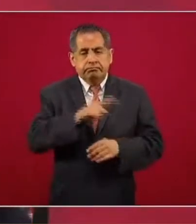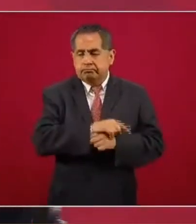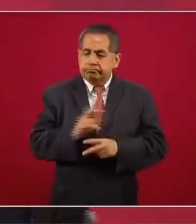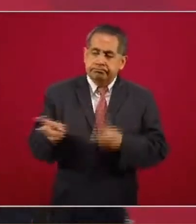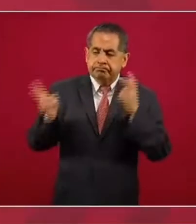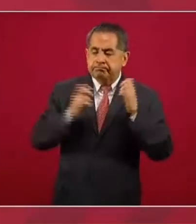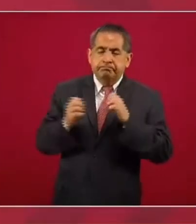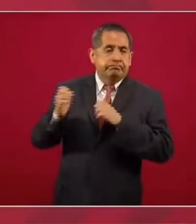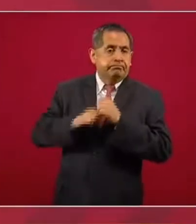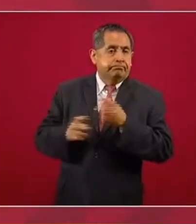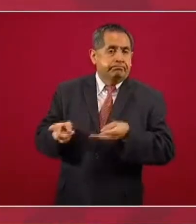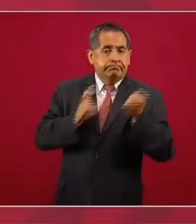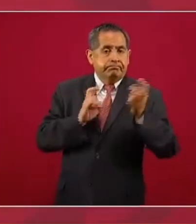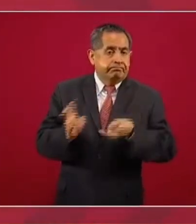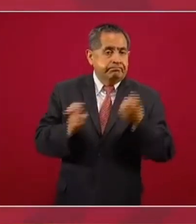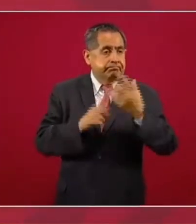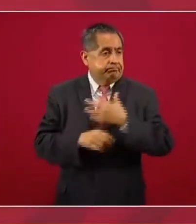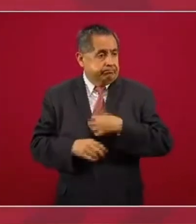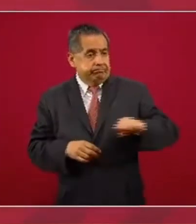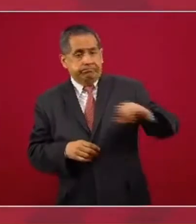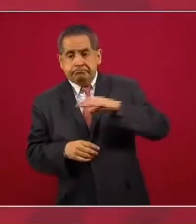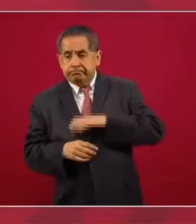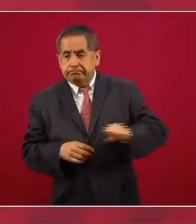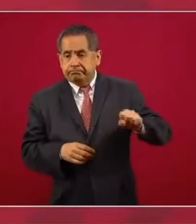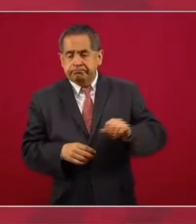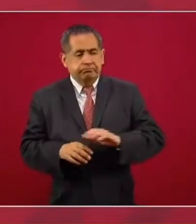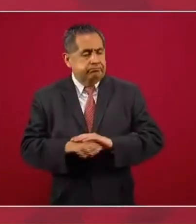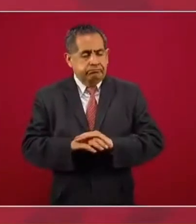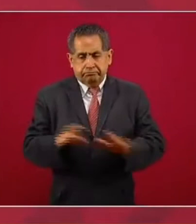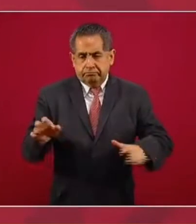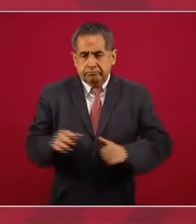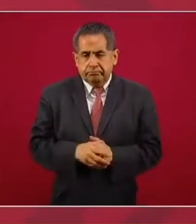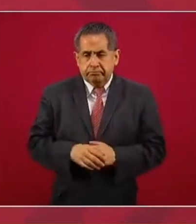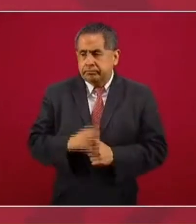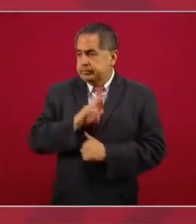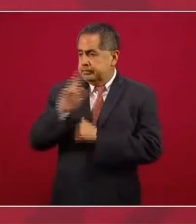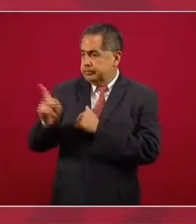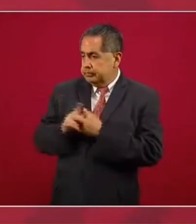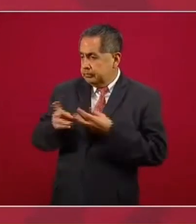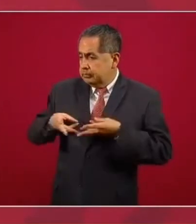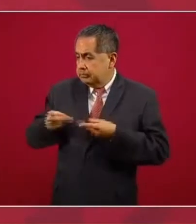estafando, se está robando a la nación.